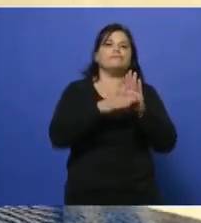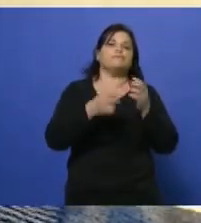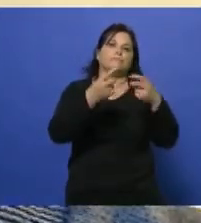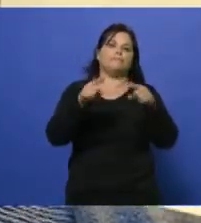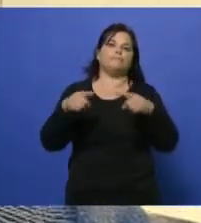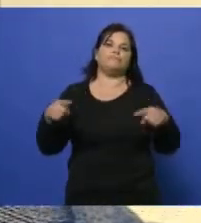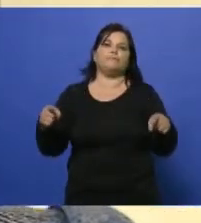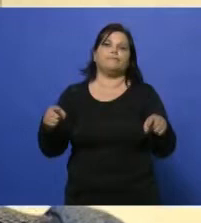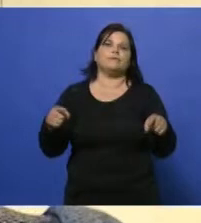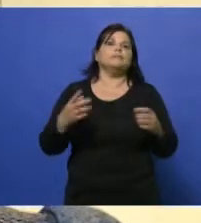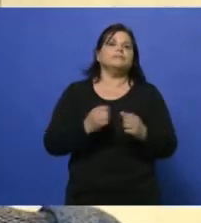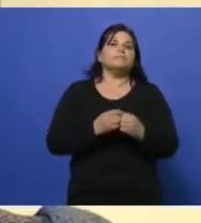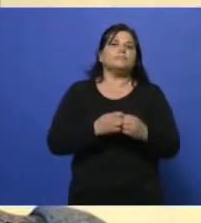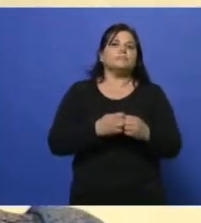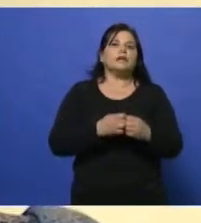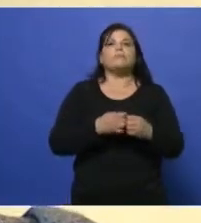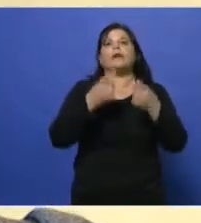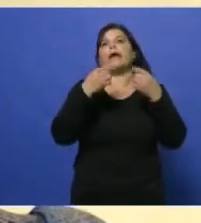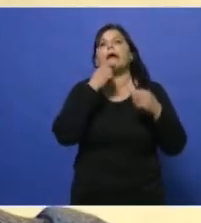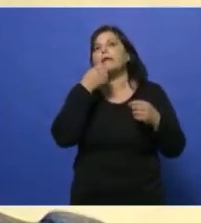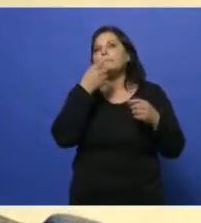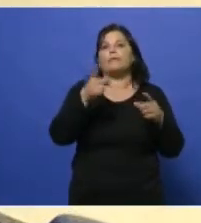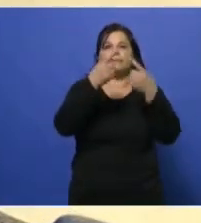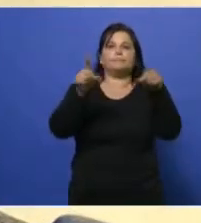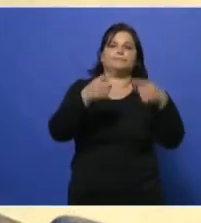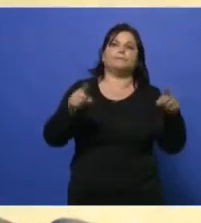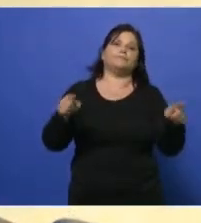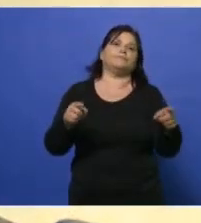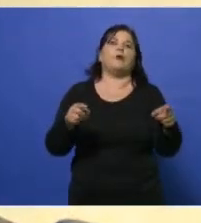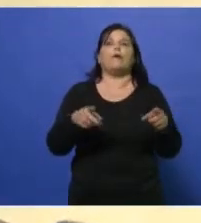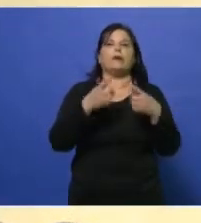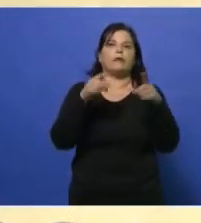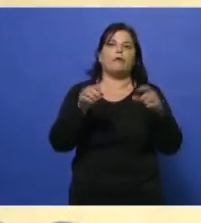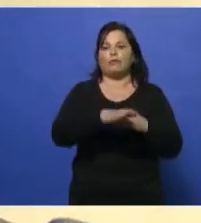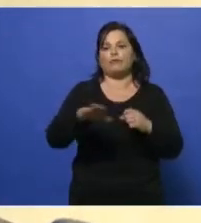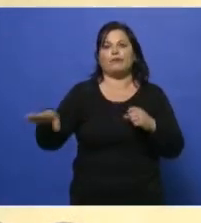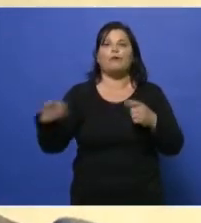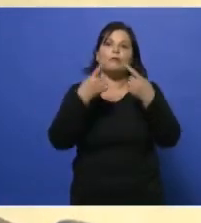estamos pudiendo proponer, como por ejemplo la Orquesta Sinfónica o el Coro de Niños, pero